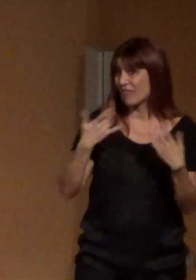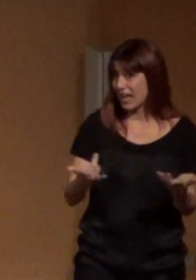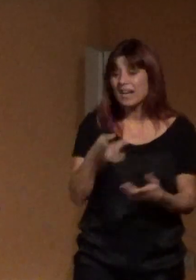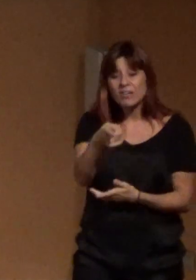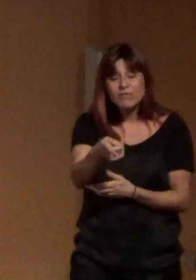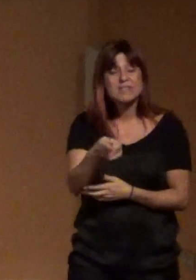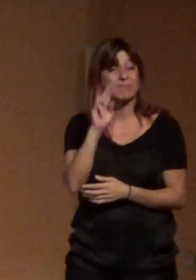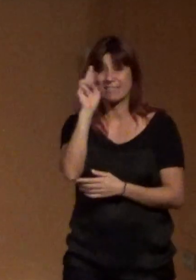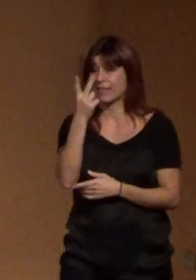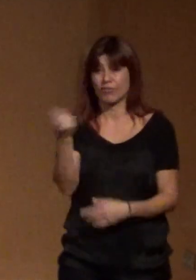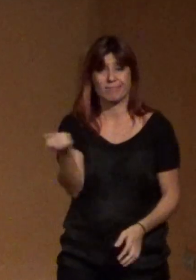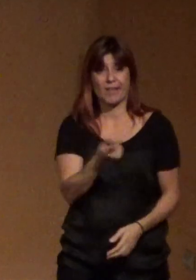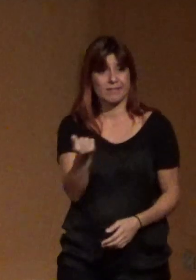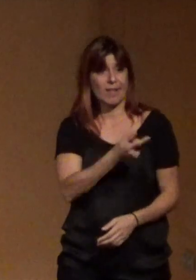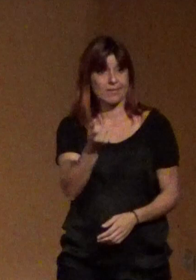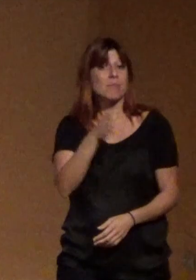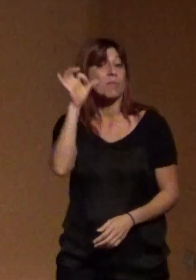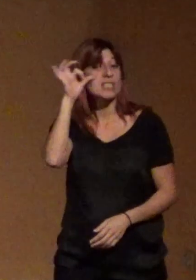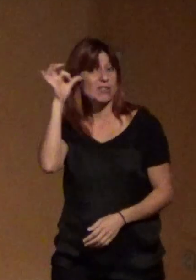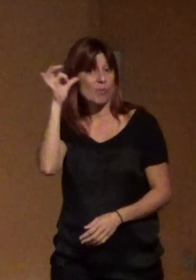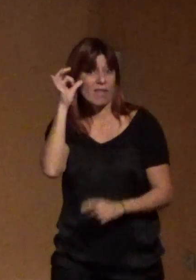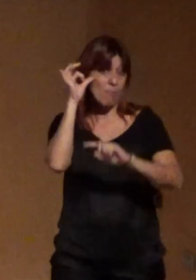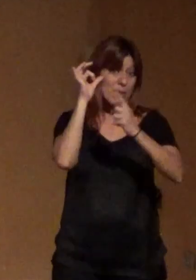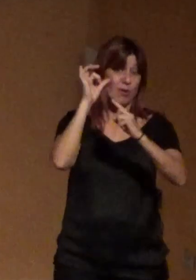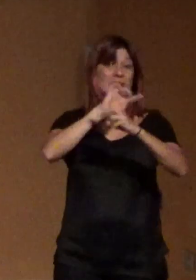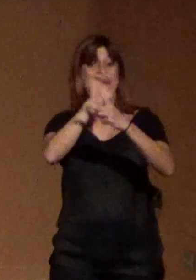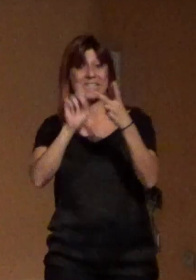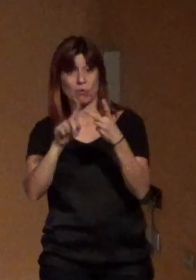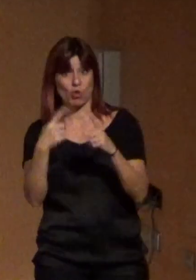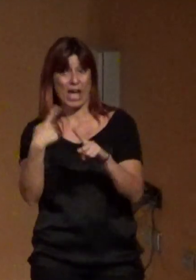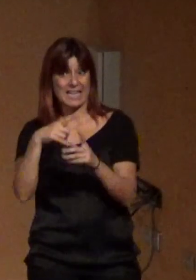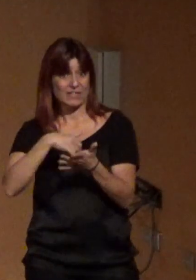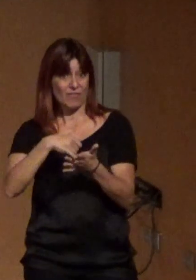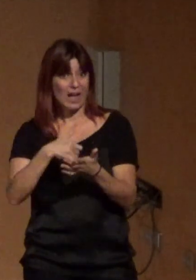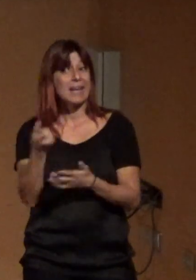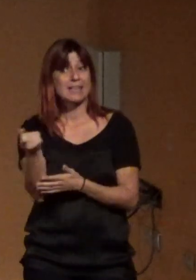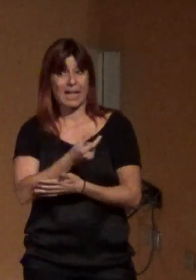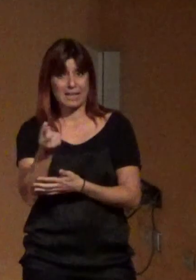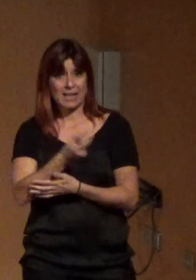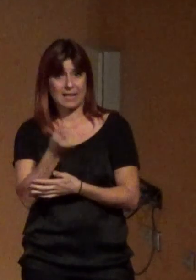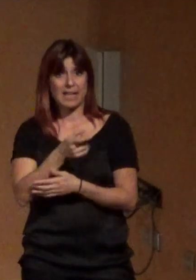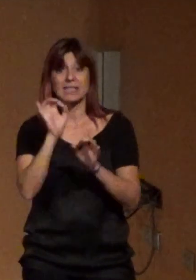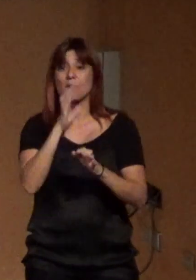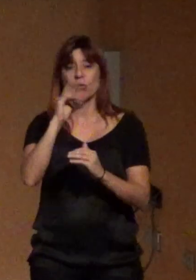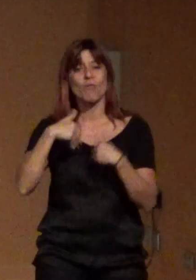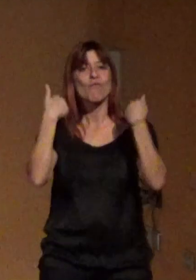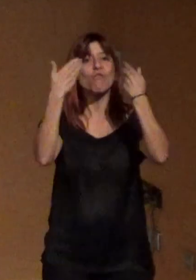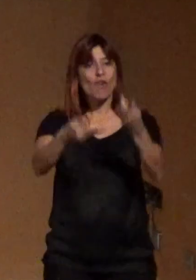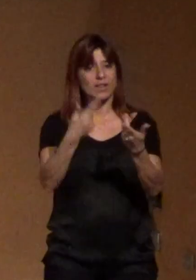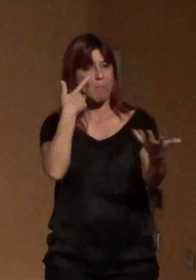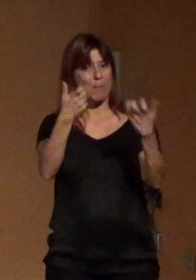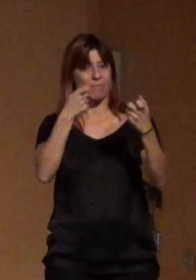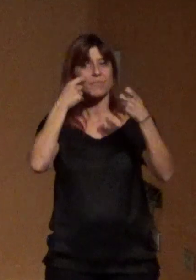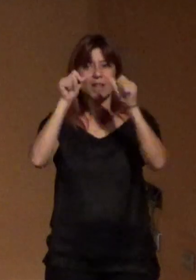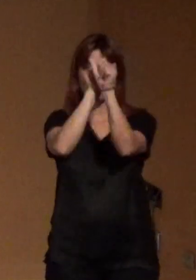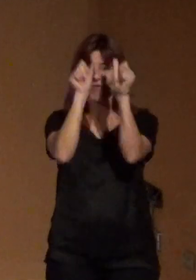muy frecuente, después del cromosoma del síndrome de Down, más frecuente, con un fenotipo particular desde el punto de vista externo, y sobre todo